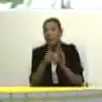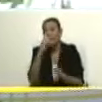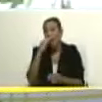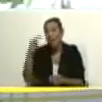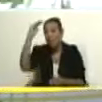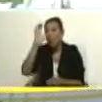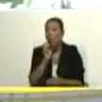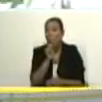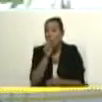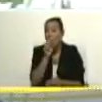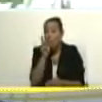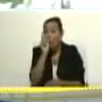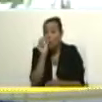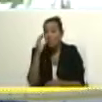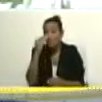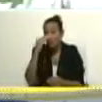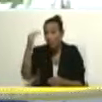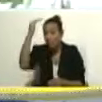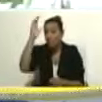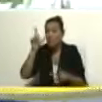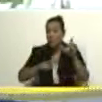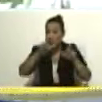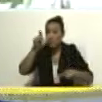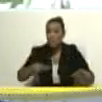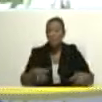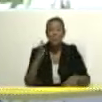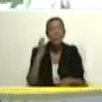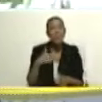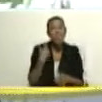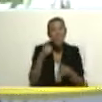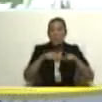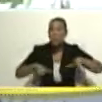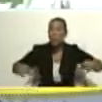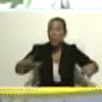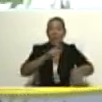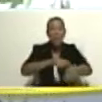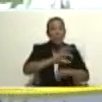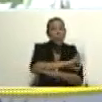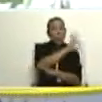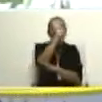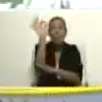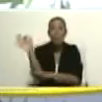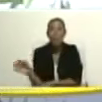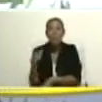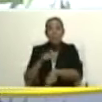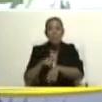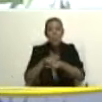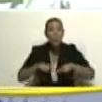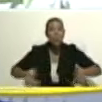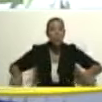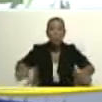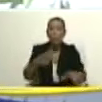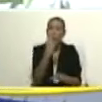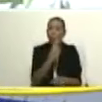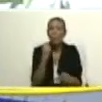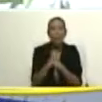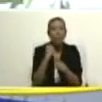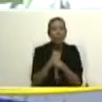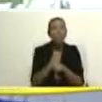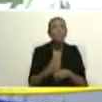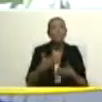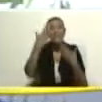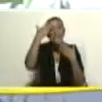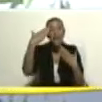Tuy. ¿Ah? Quiere decir que se aprovecha plena y ampliamente las instalaciones. Quiero saludar a